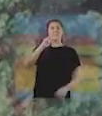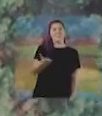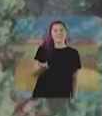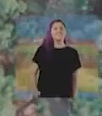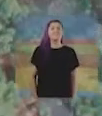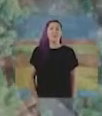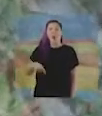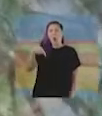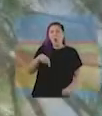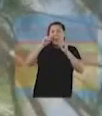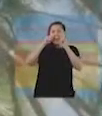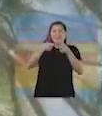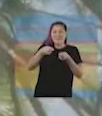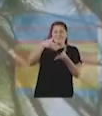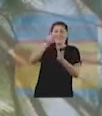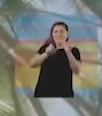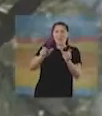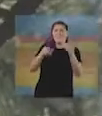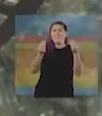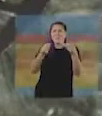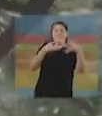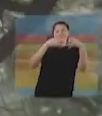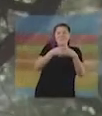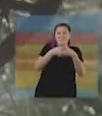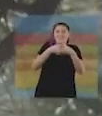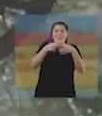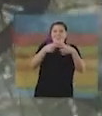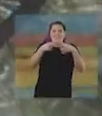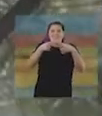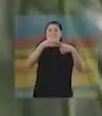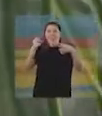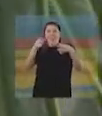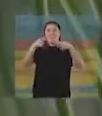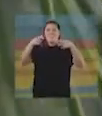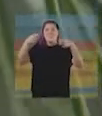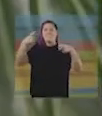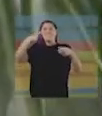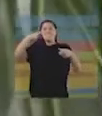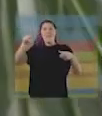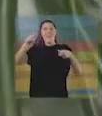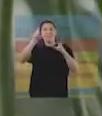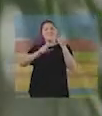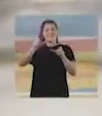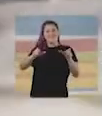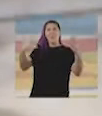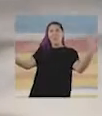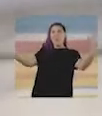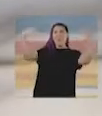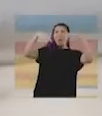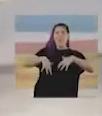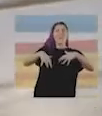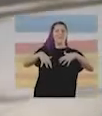también presencia de certificado verano en la comparativa nacional de Mina Clavero y Santa Rosa de Calamuchita. Ajá, muy bien,